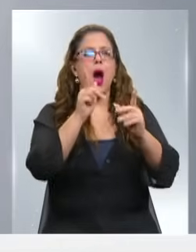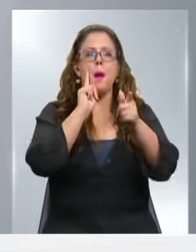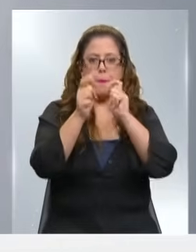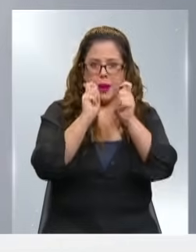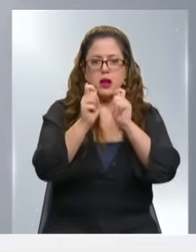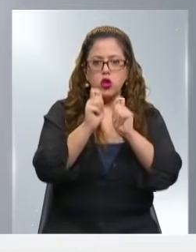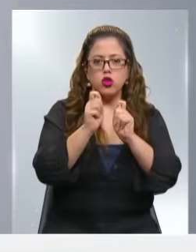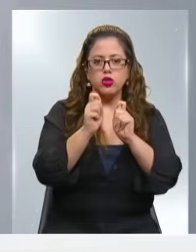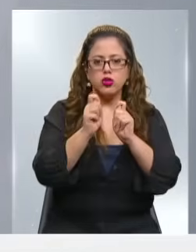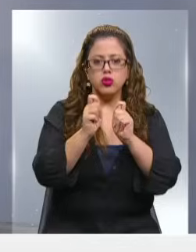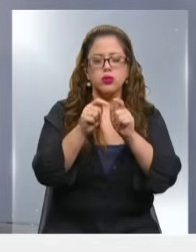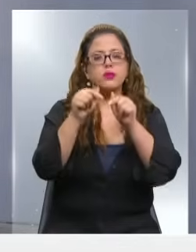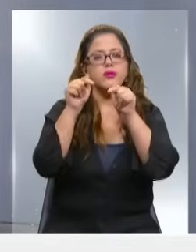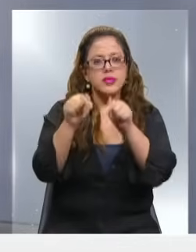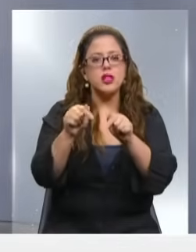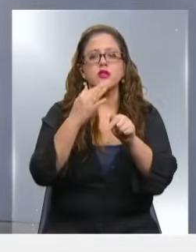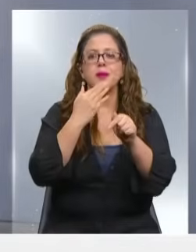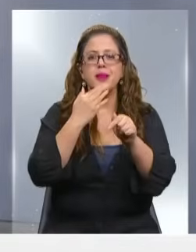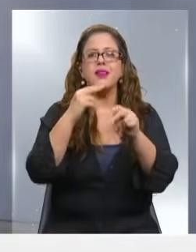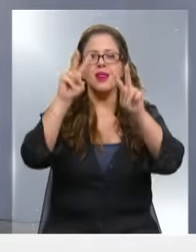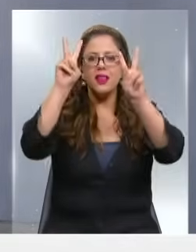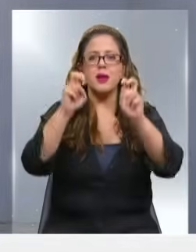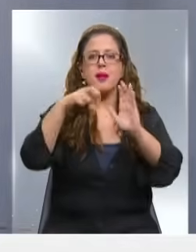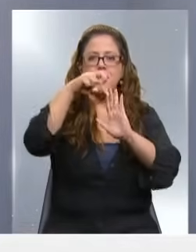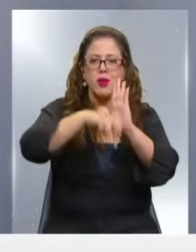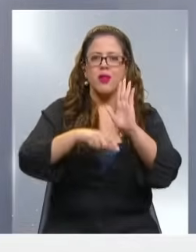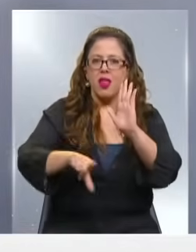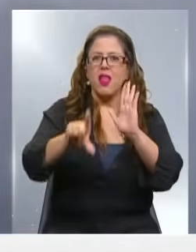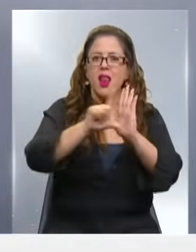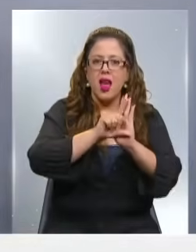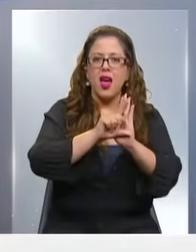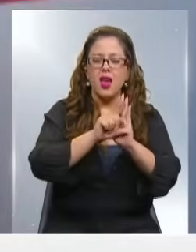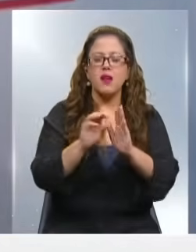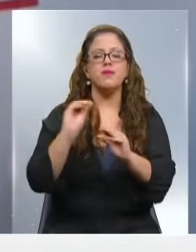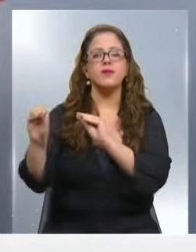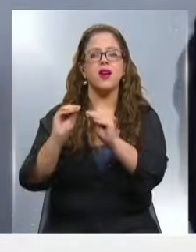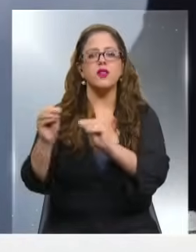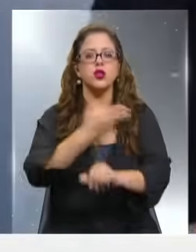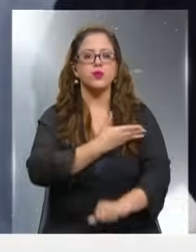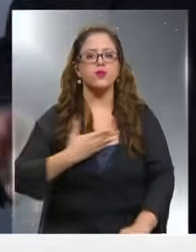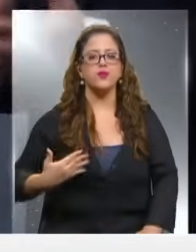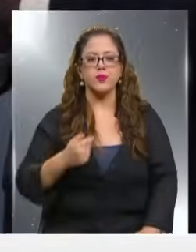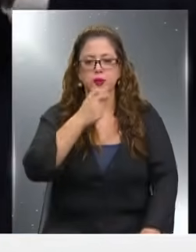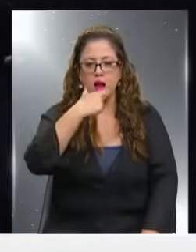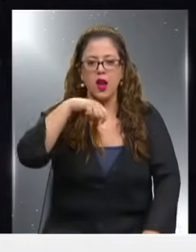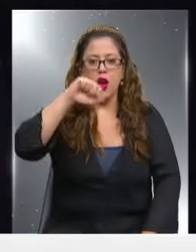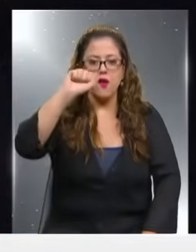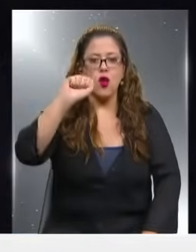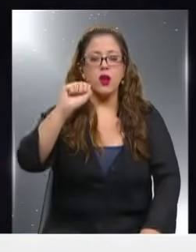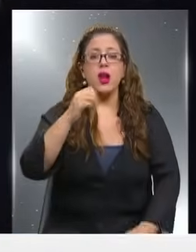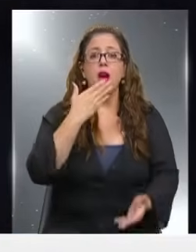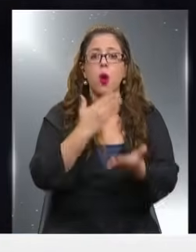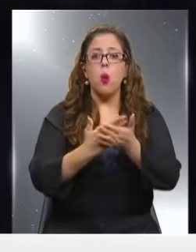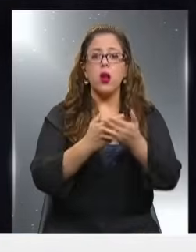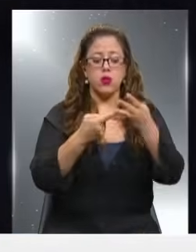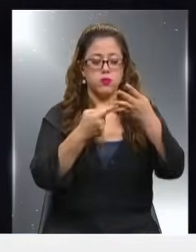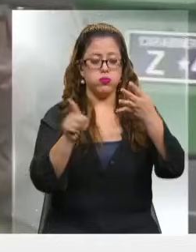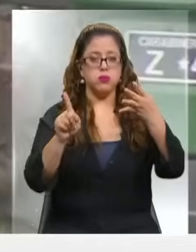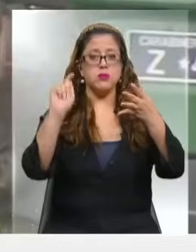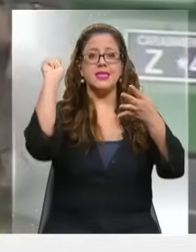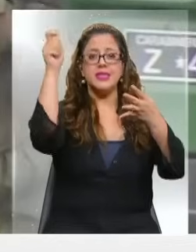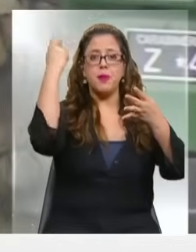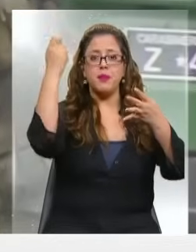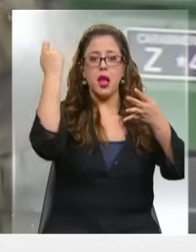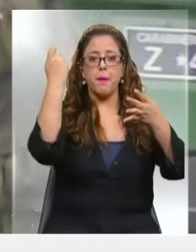riesgo y estaría dentro de los parámetros del proyecto de ley que anunció el presidente Gabriel Boric a finales de septiembre. Entre